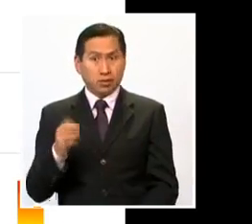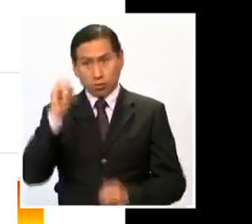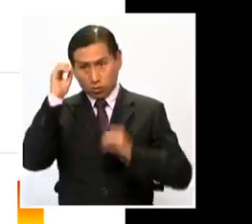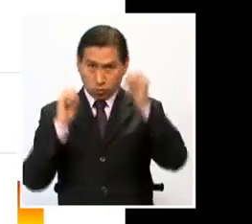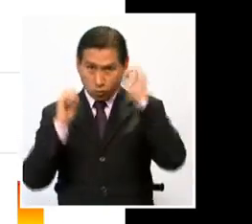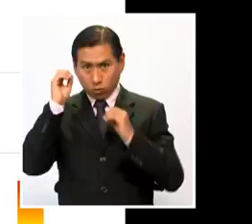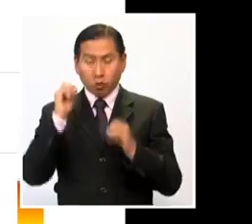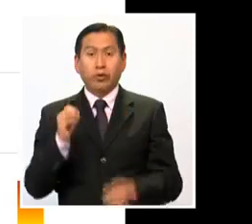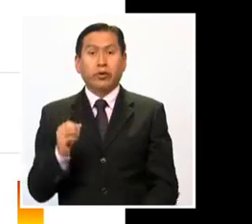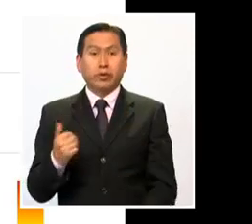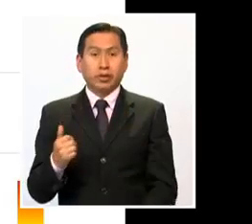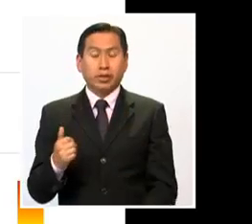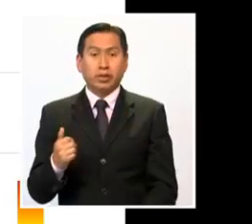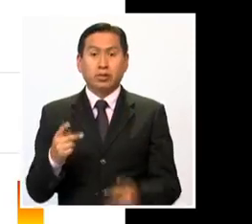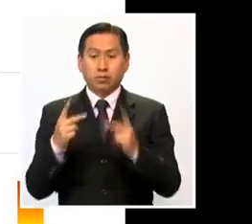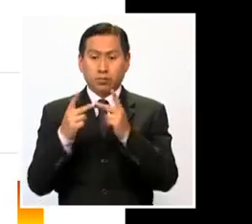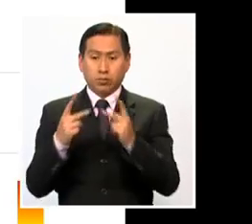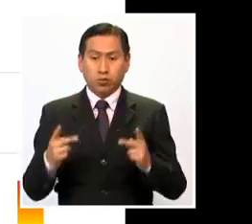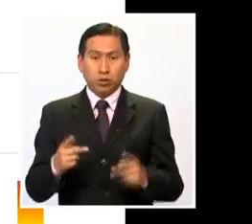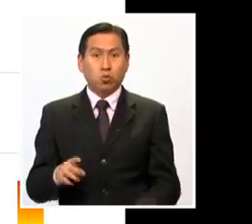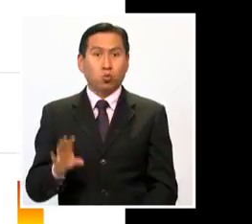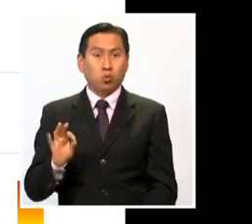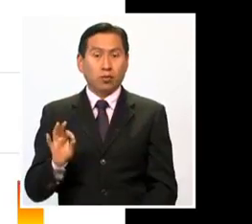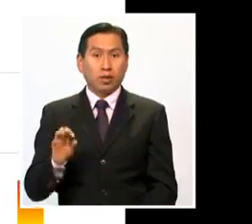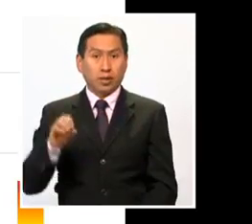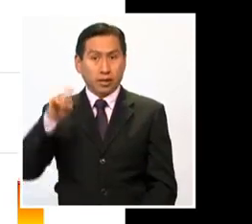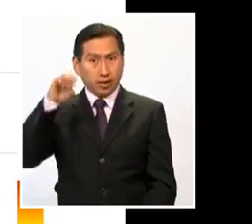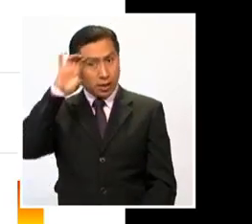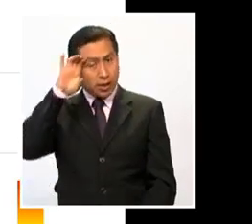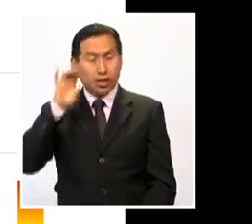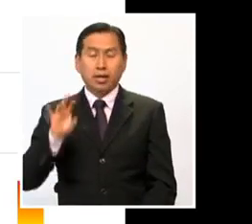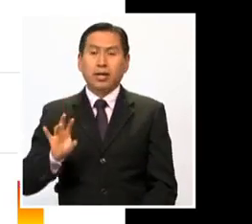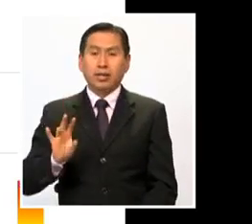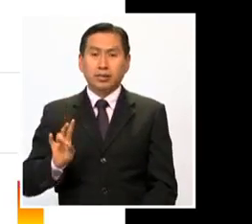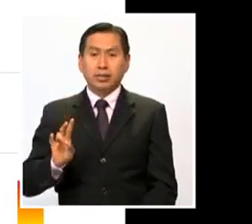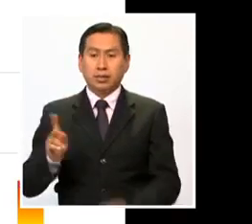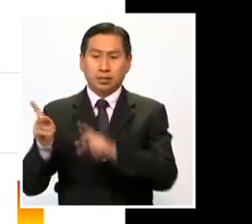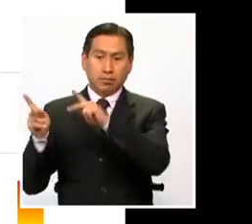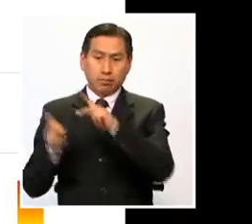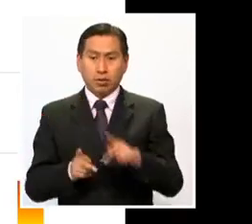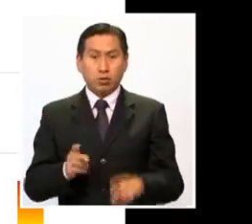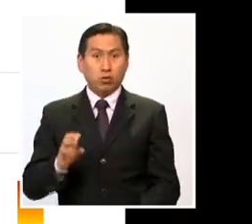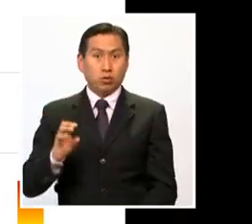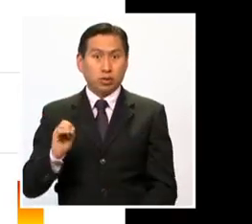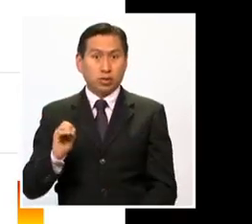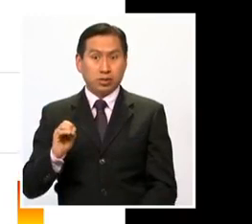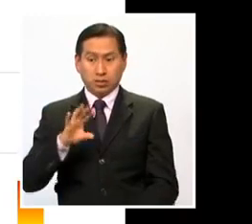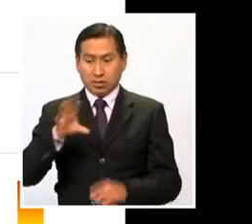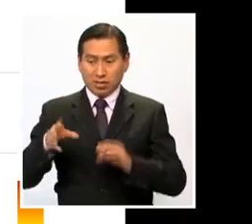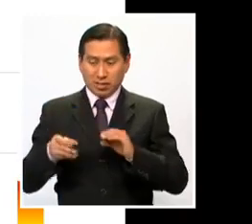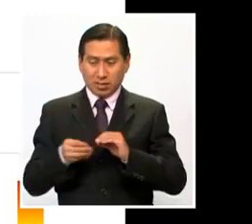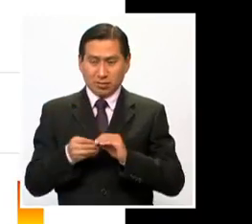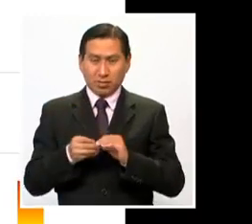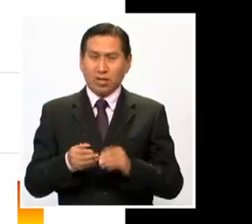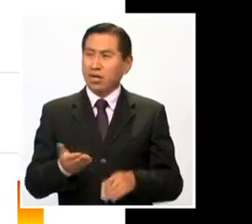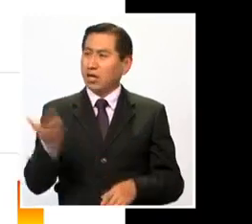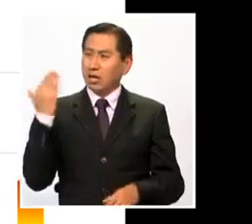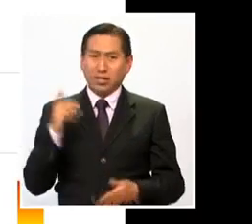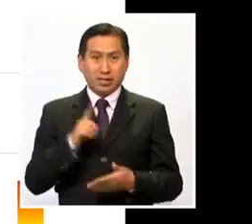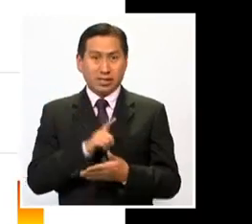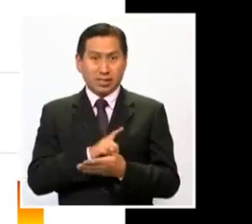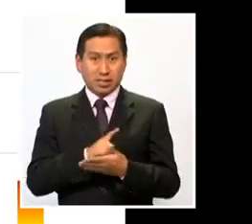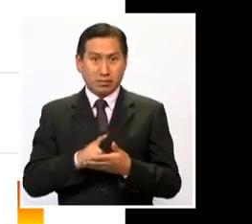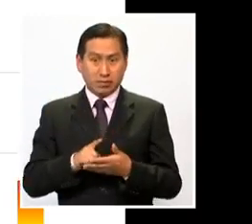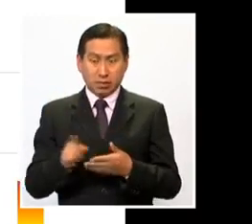110 puntos y 9 tarija 7 y pando 0 lo que hace un total de casos para la semana anterior